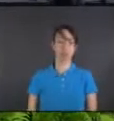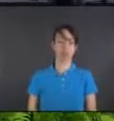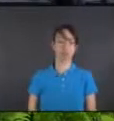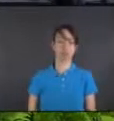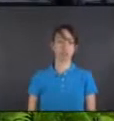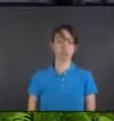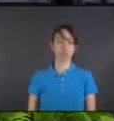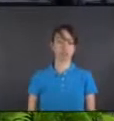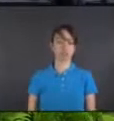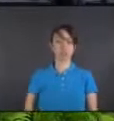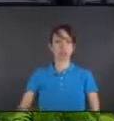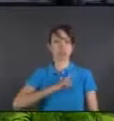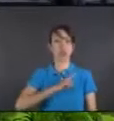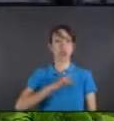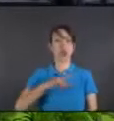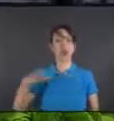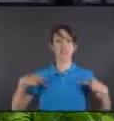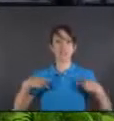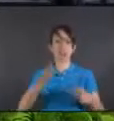No mira que no miro bien, pues.